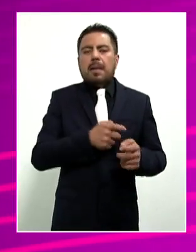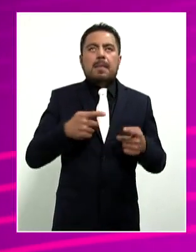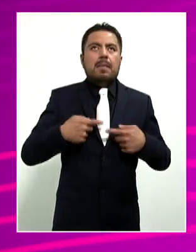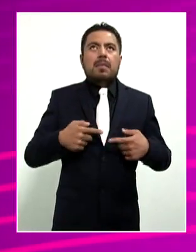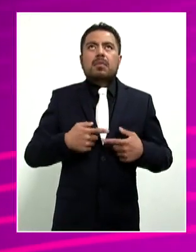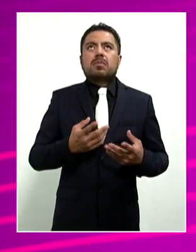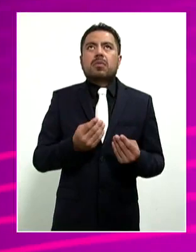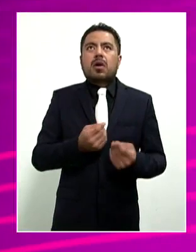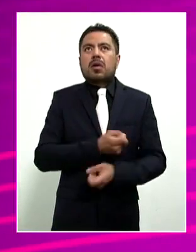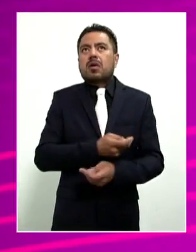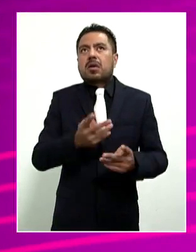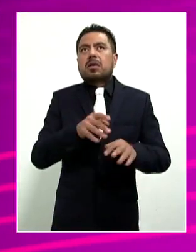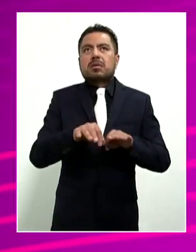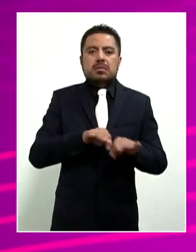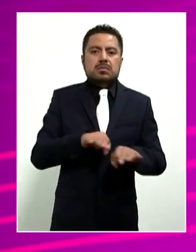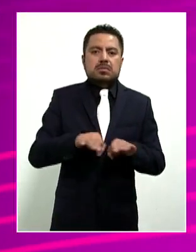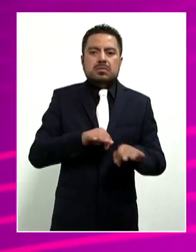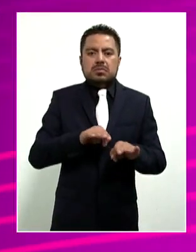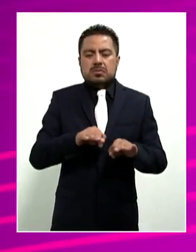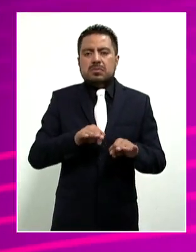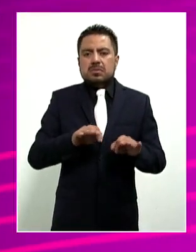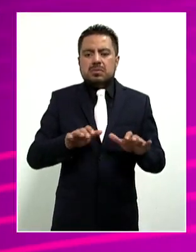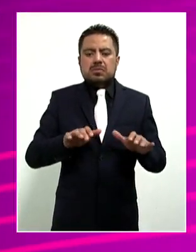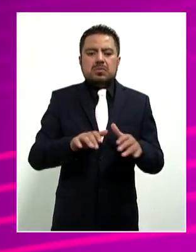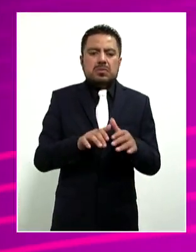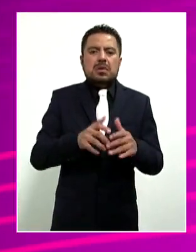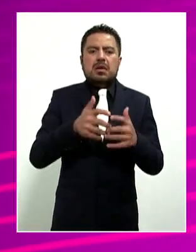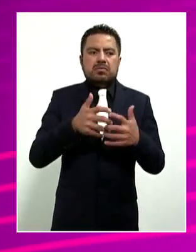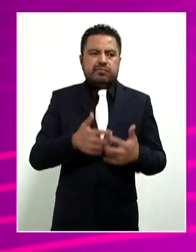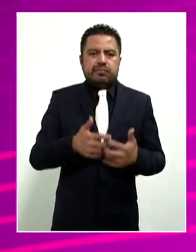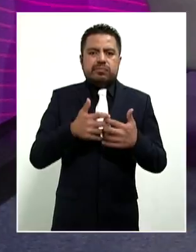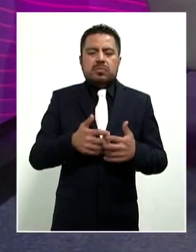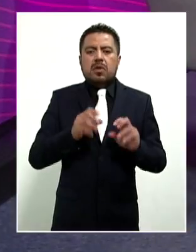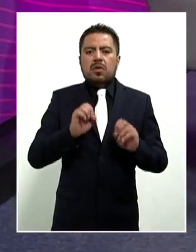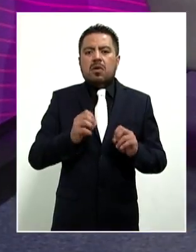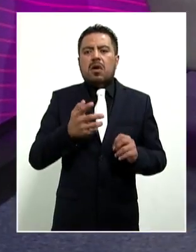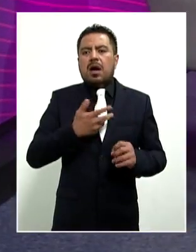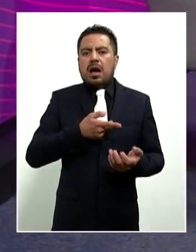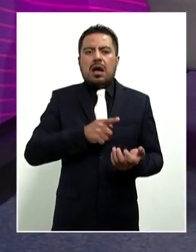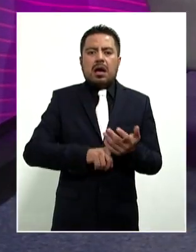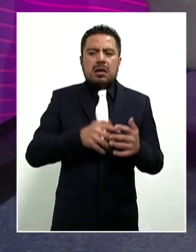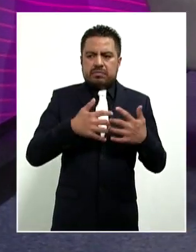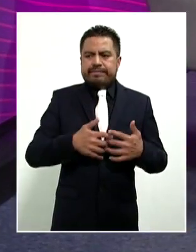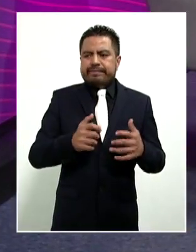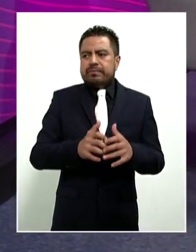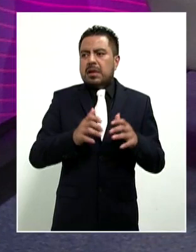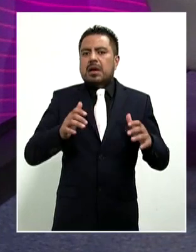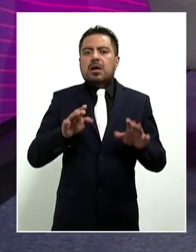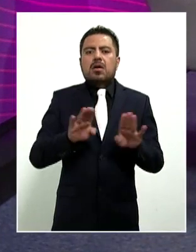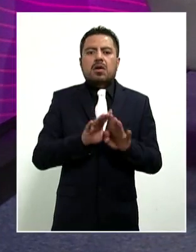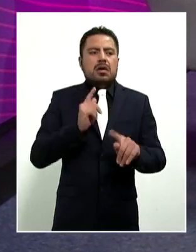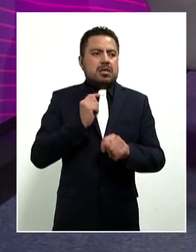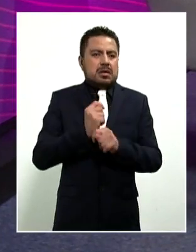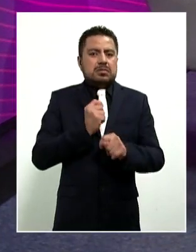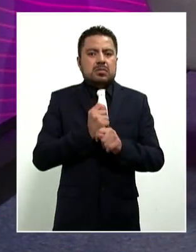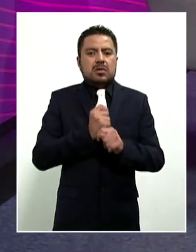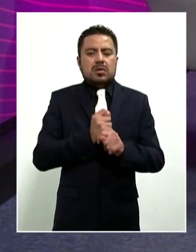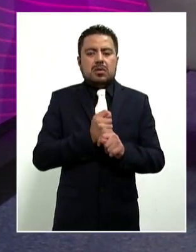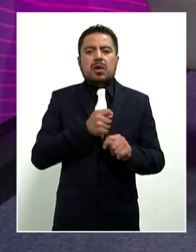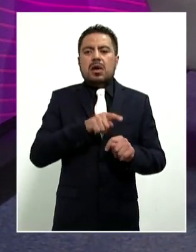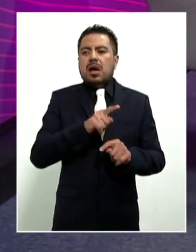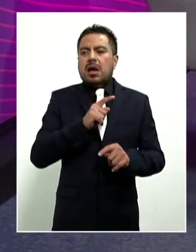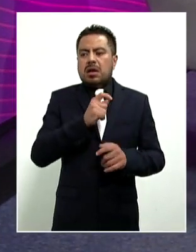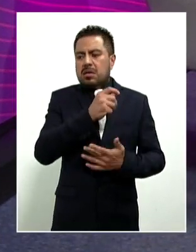muchísimas personas que trabajan en pequeñas empresas o que trabajan incluso para grandes empresas como transportistas, en